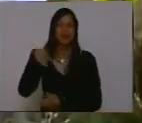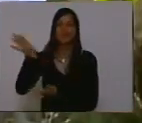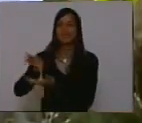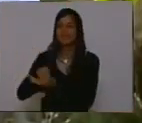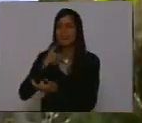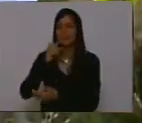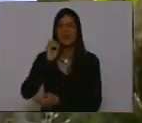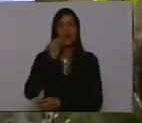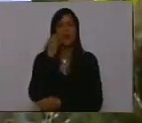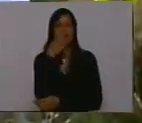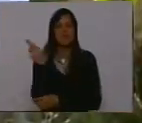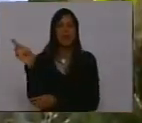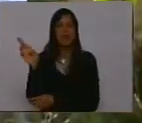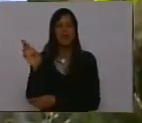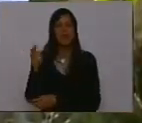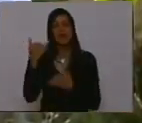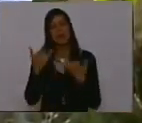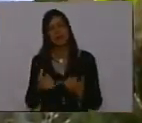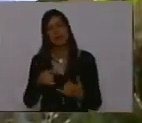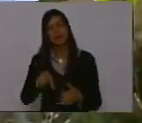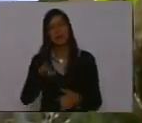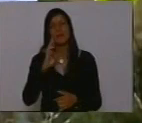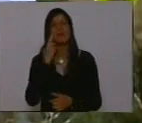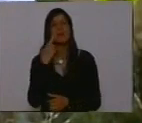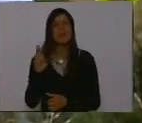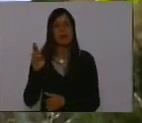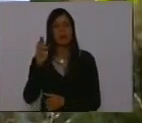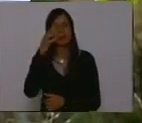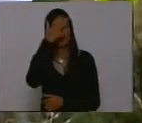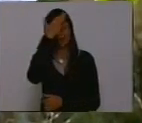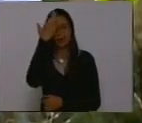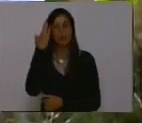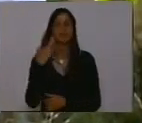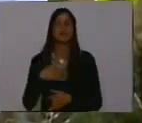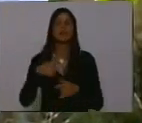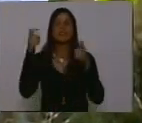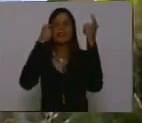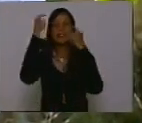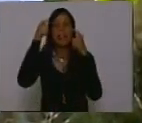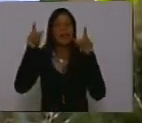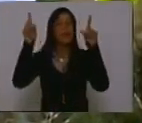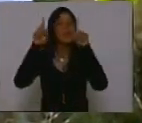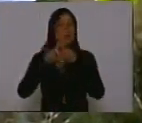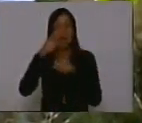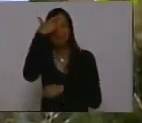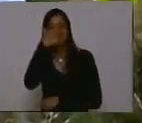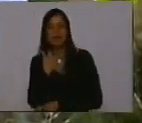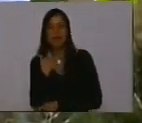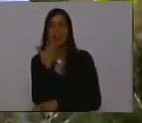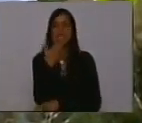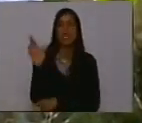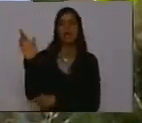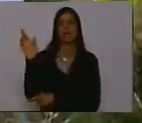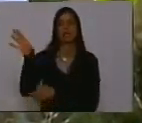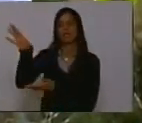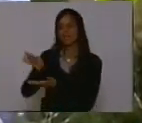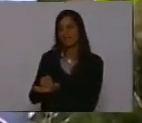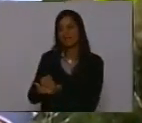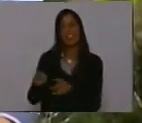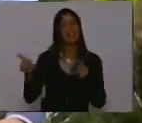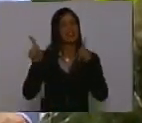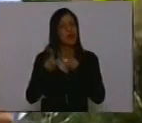alguna también recoge la rebeldía de nuestro gigante, de nuestro comandante Hugo Chávez Frías. Ese